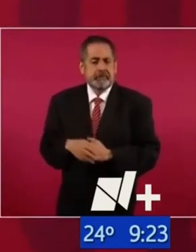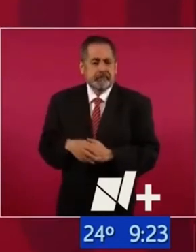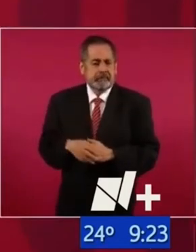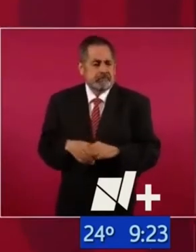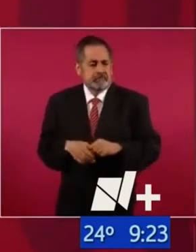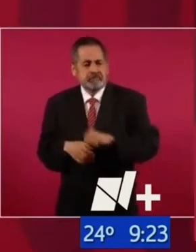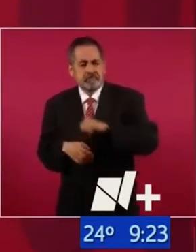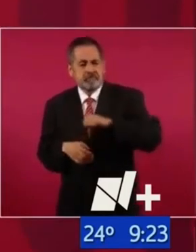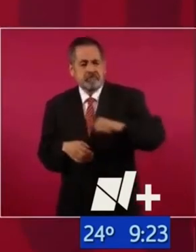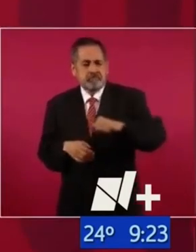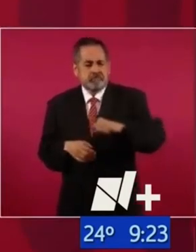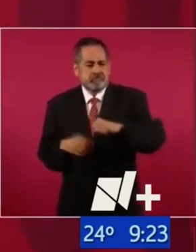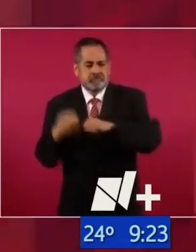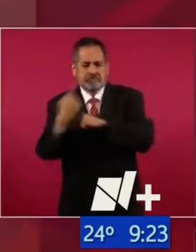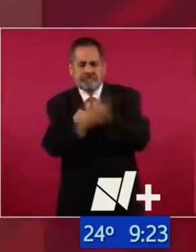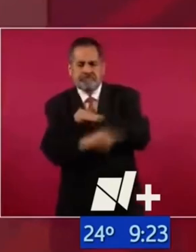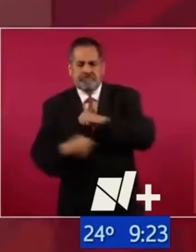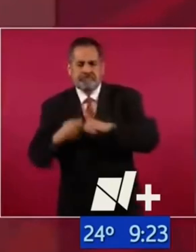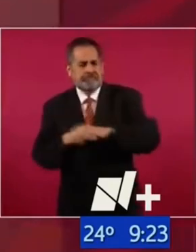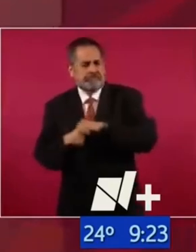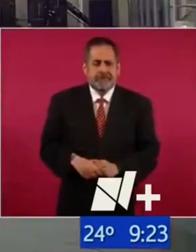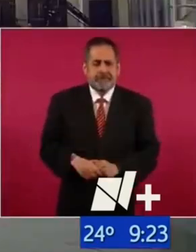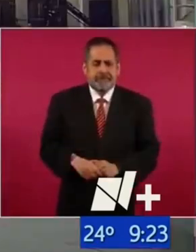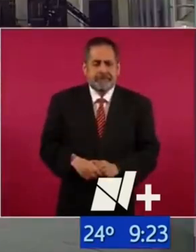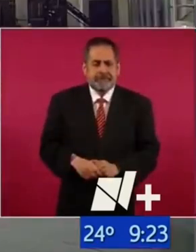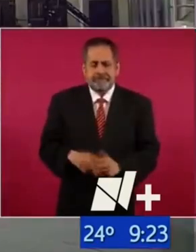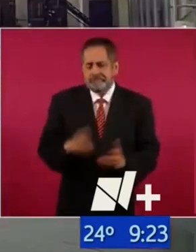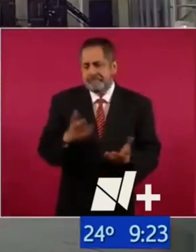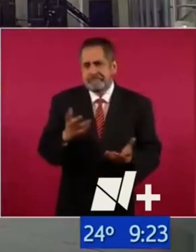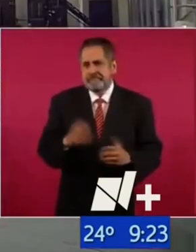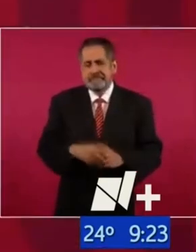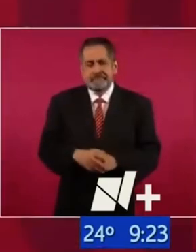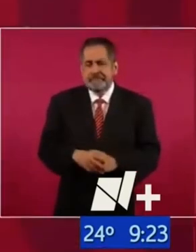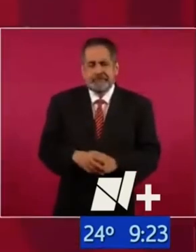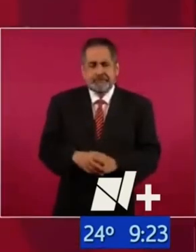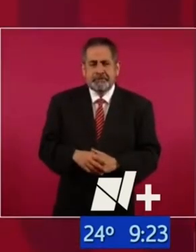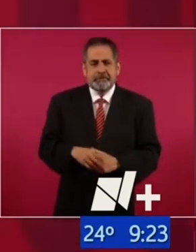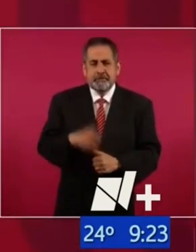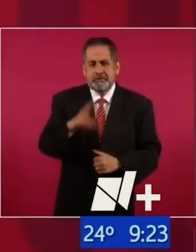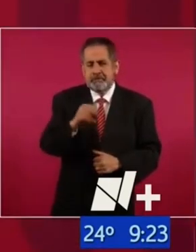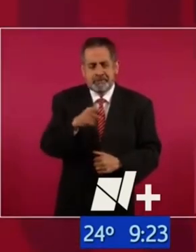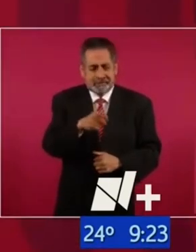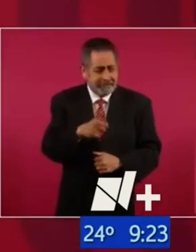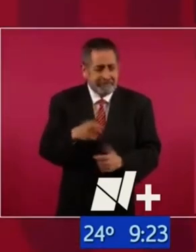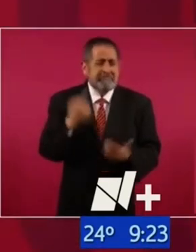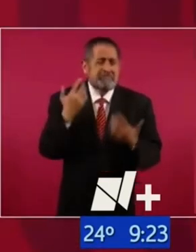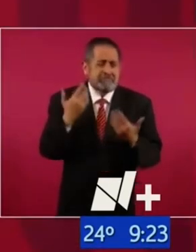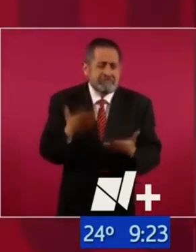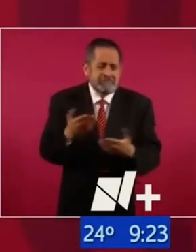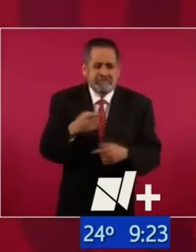pues un escudo protector, que es mi honestidad. No tiene caso